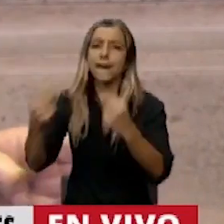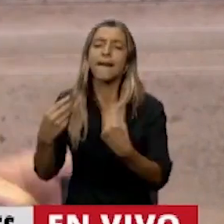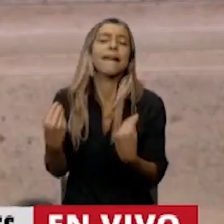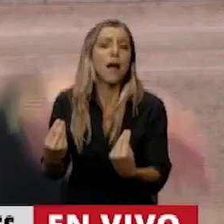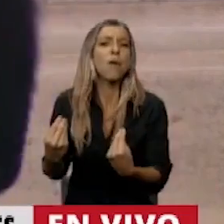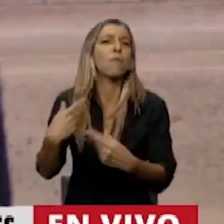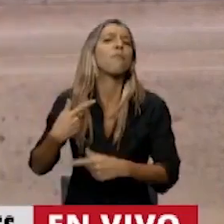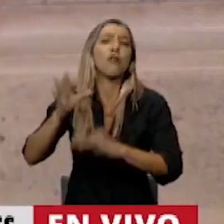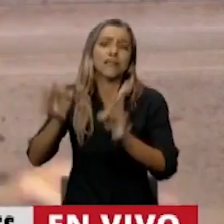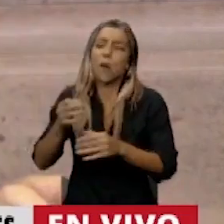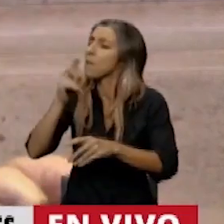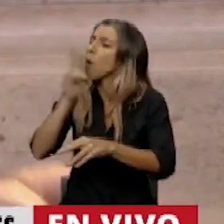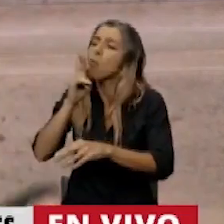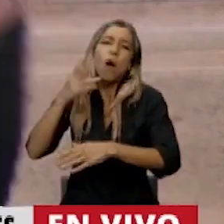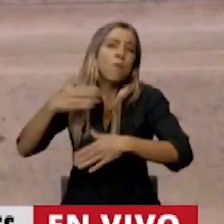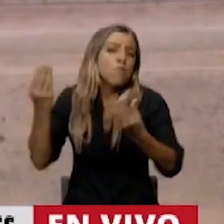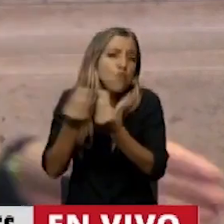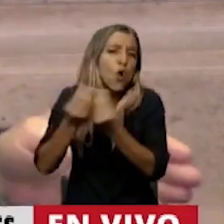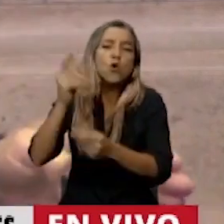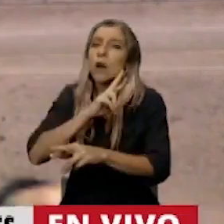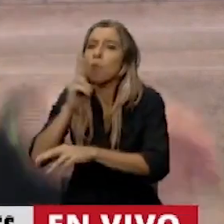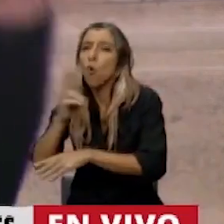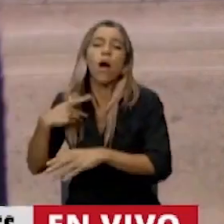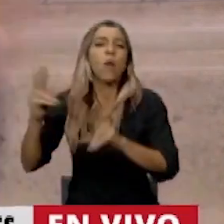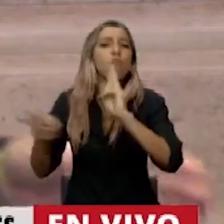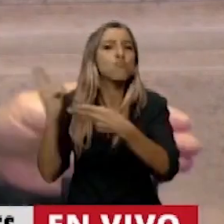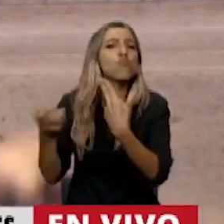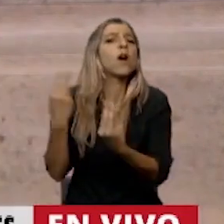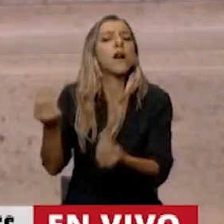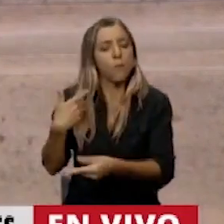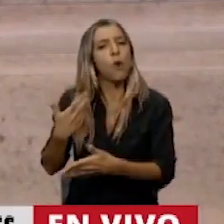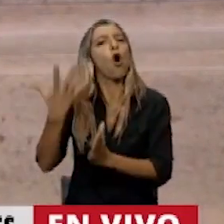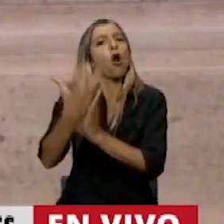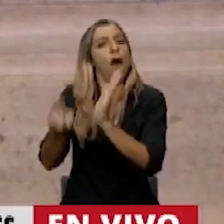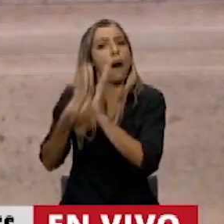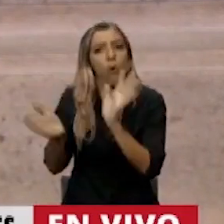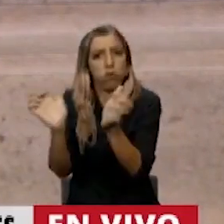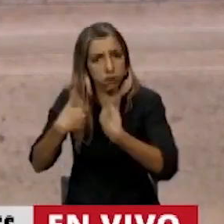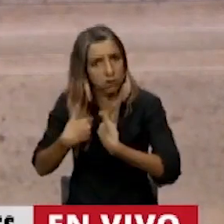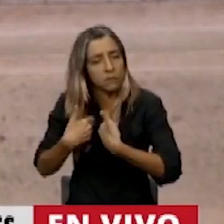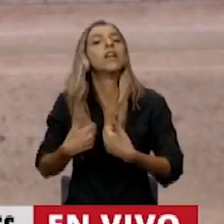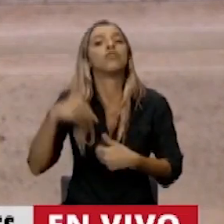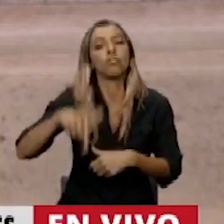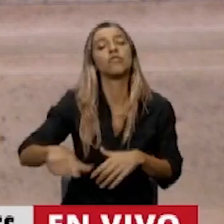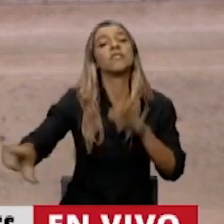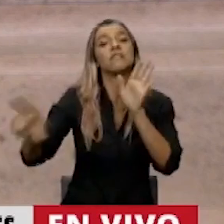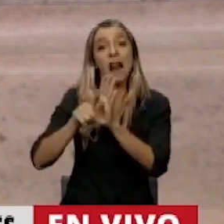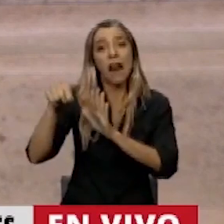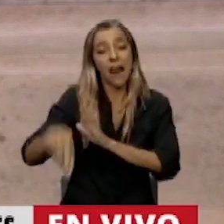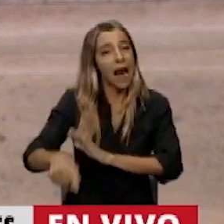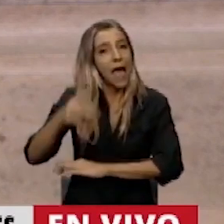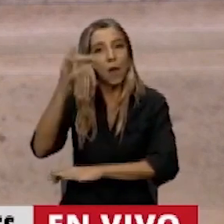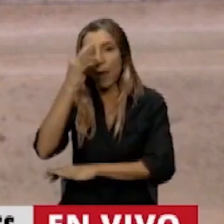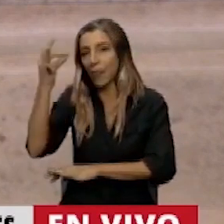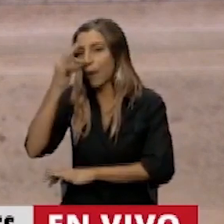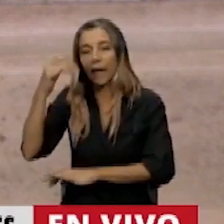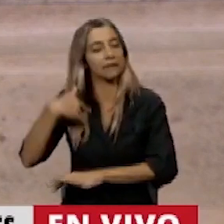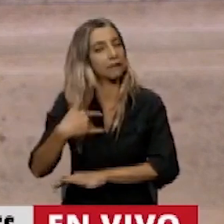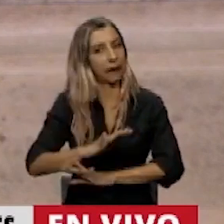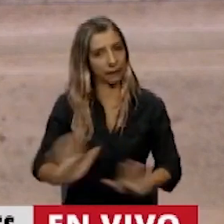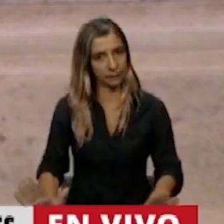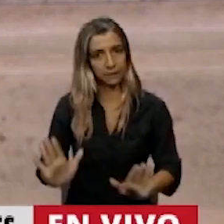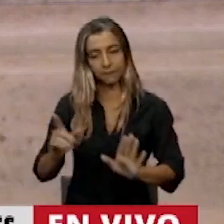de dilaciones. Que sea ley, aborto legal 2020. Dicho esto, me parece